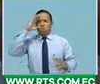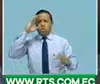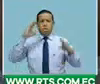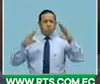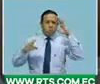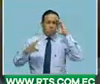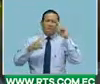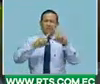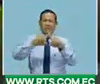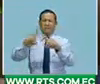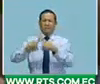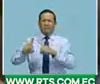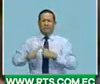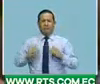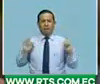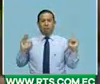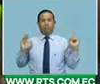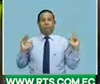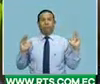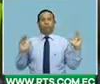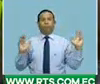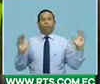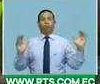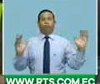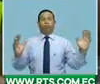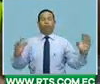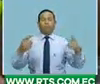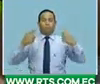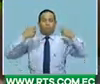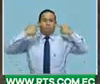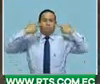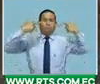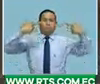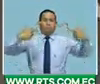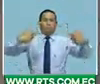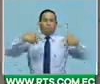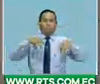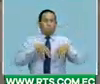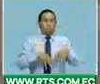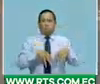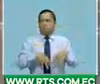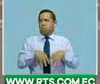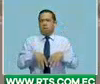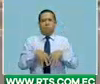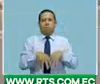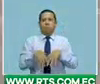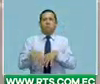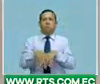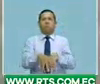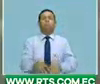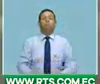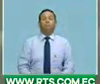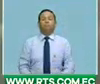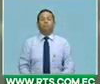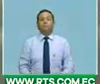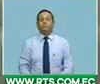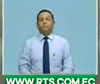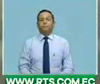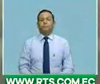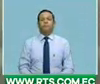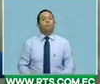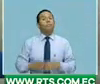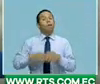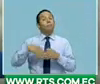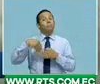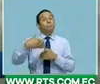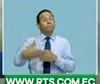los respectivos servicios que son el servicio preventivo, investigativo. Informó Charlie Pisa. Y más